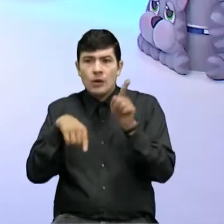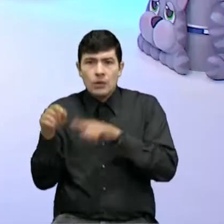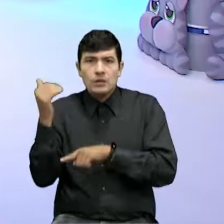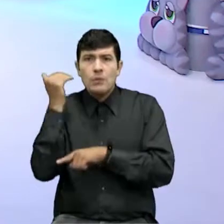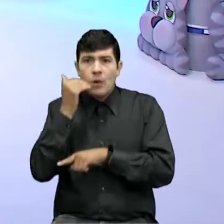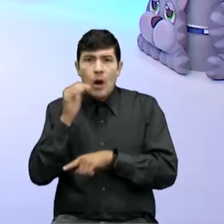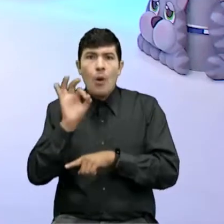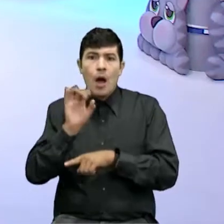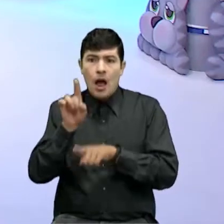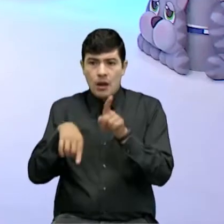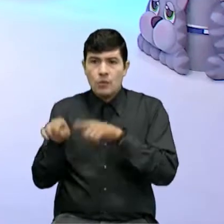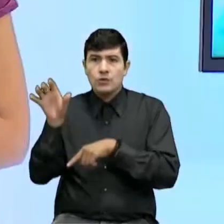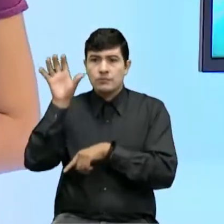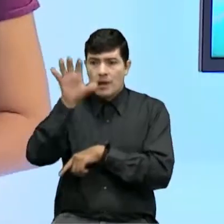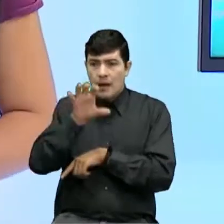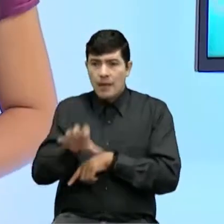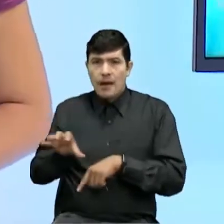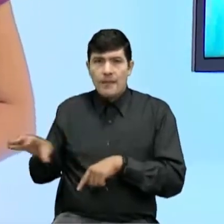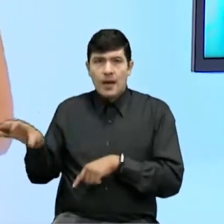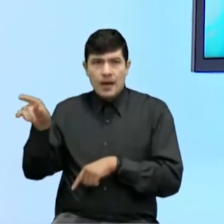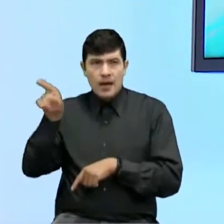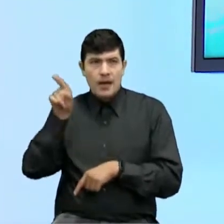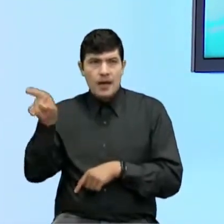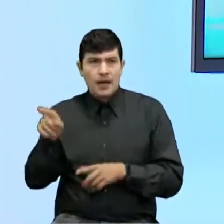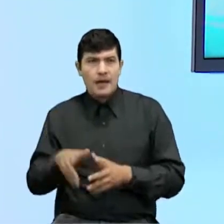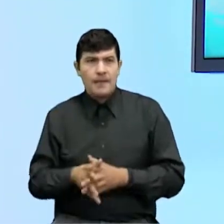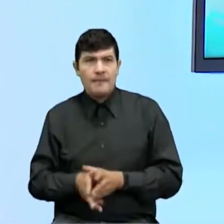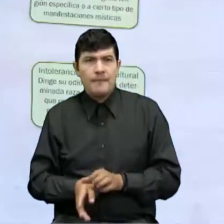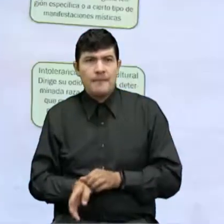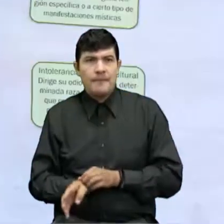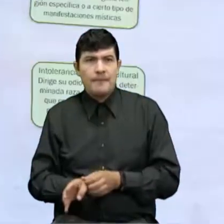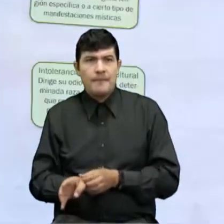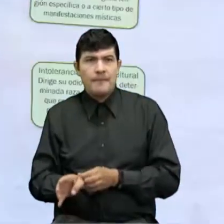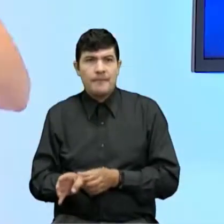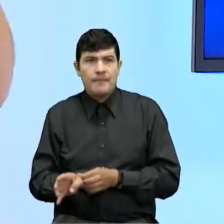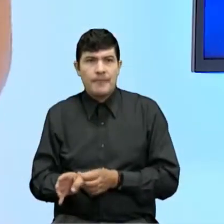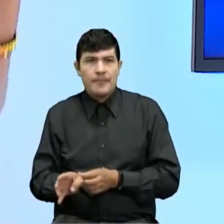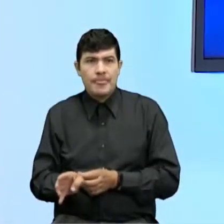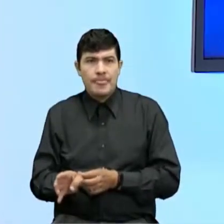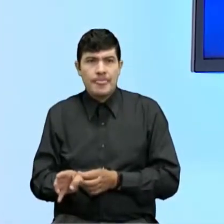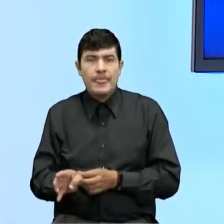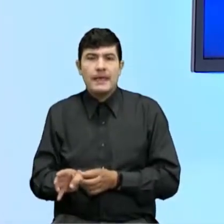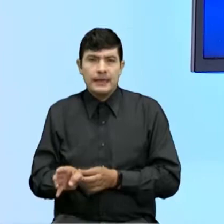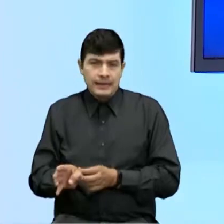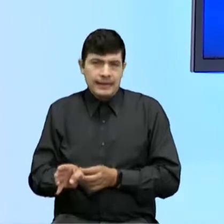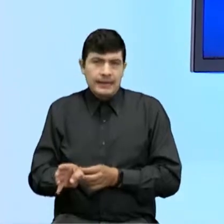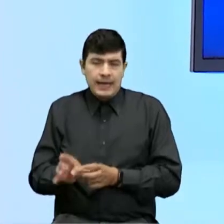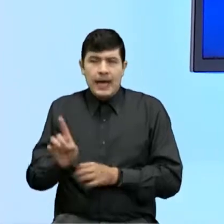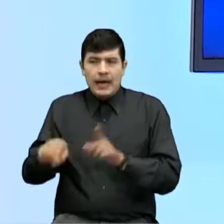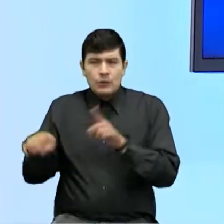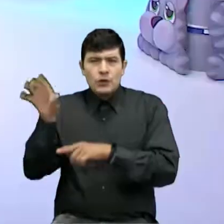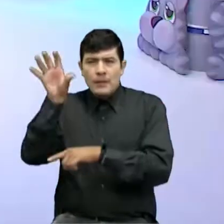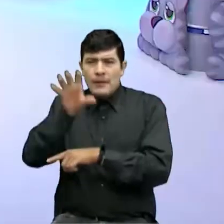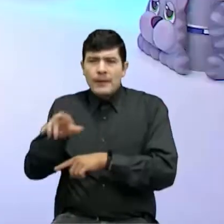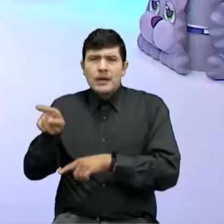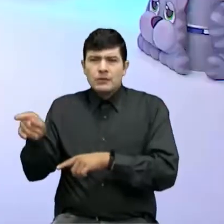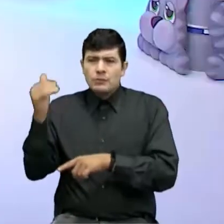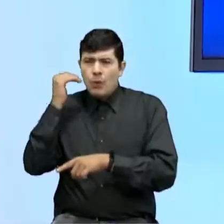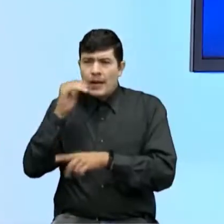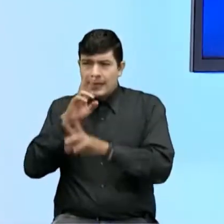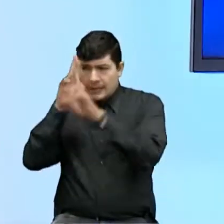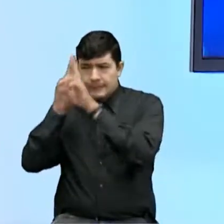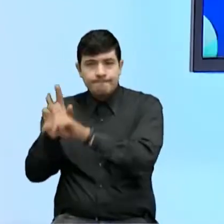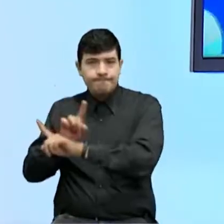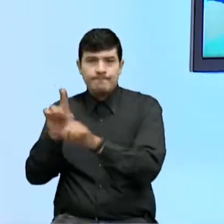ahí, bueno, eso en realidad tiene como toda una explicación teológica, cultural, etcétera,